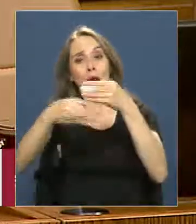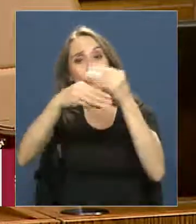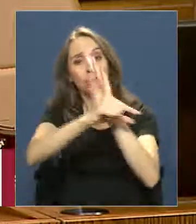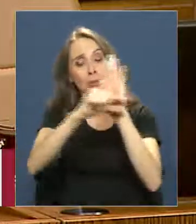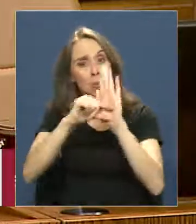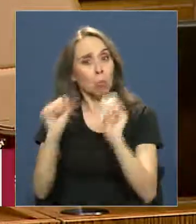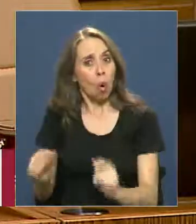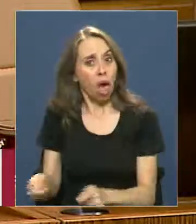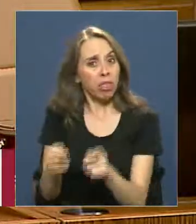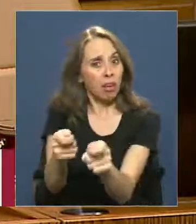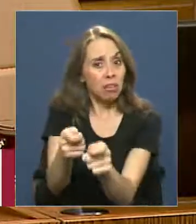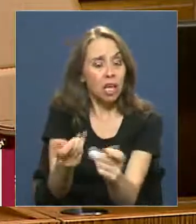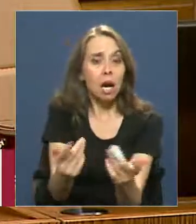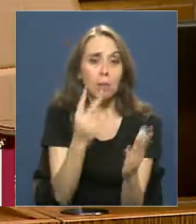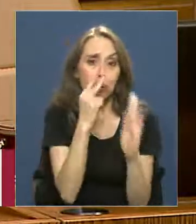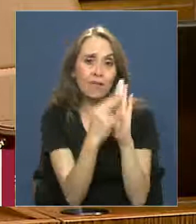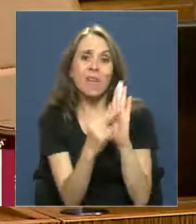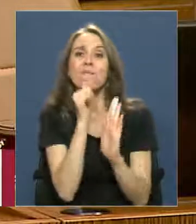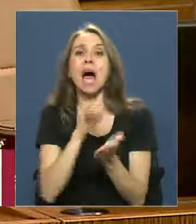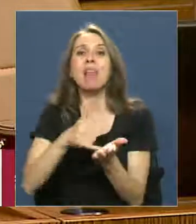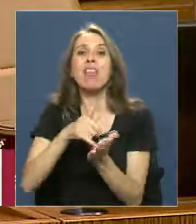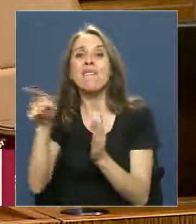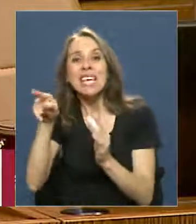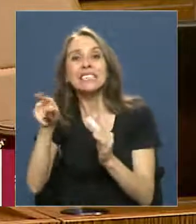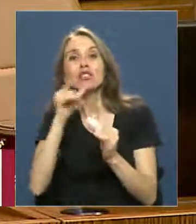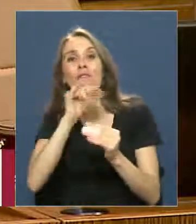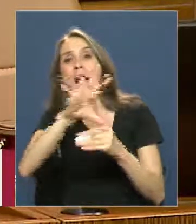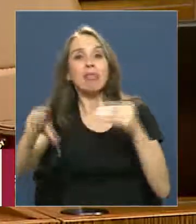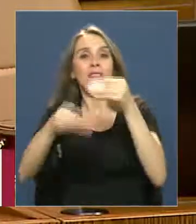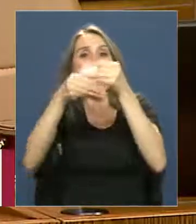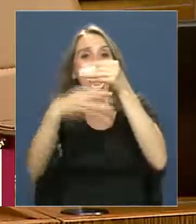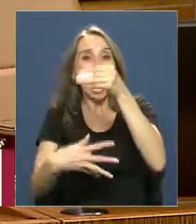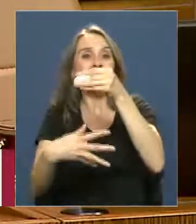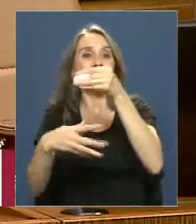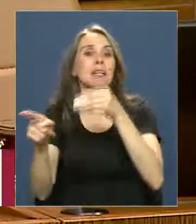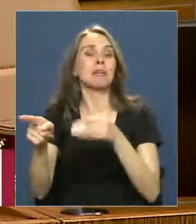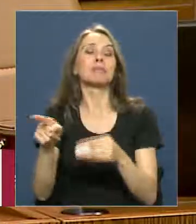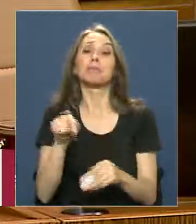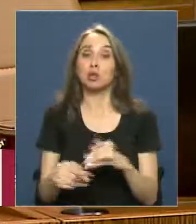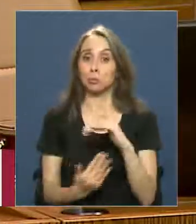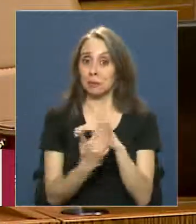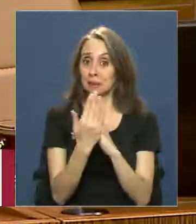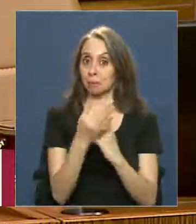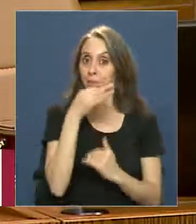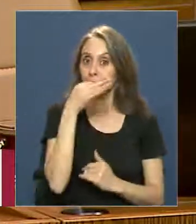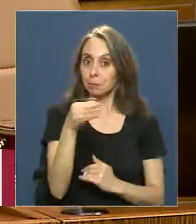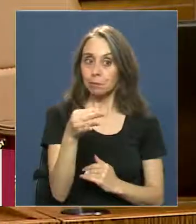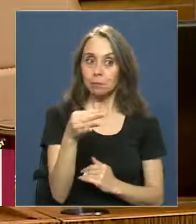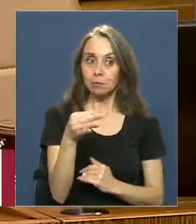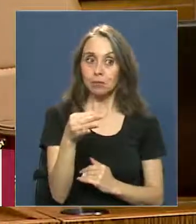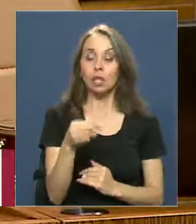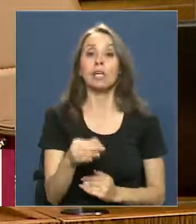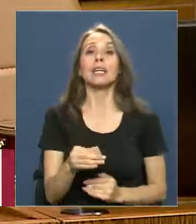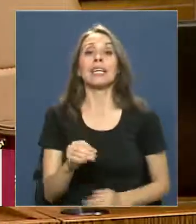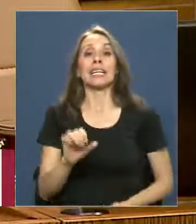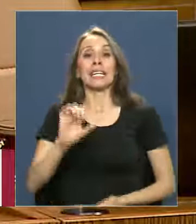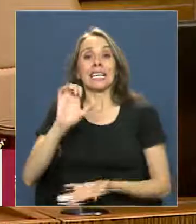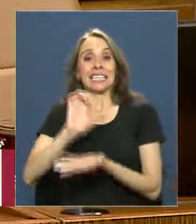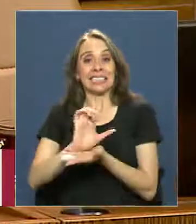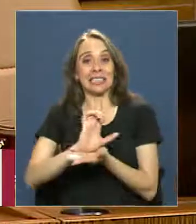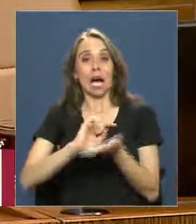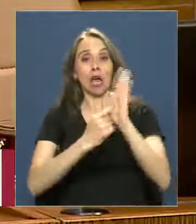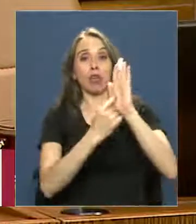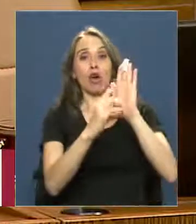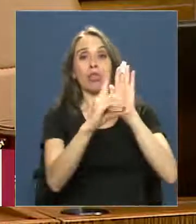que es una debilidad que... Ahora bien, como indicaban en la mañana, la declaración de estado de